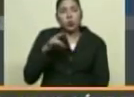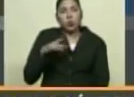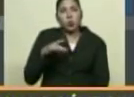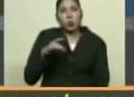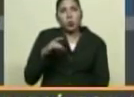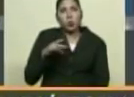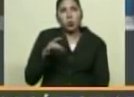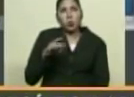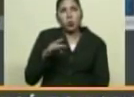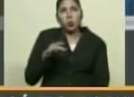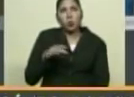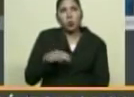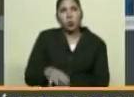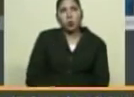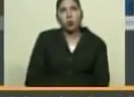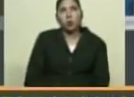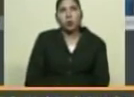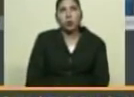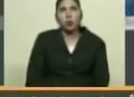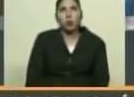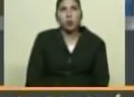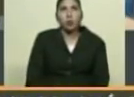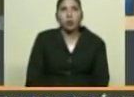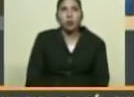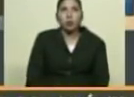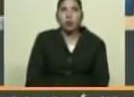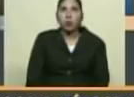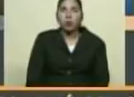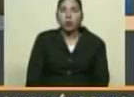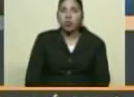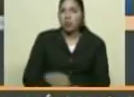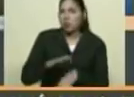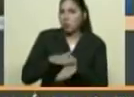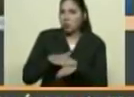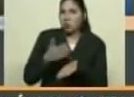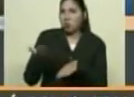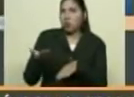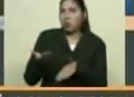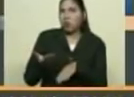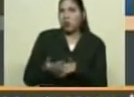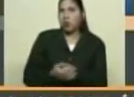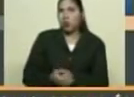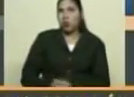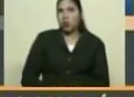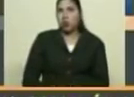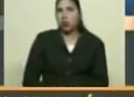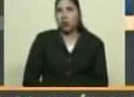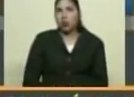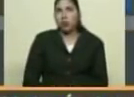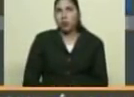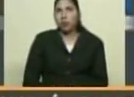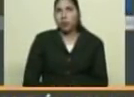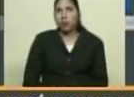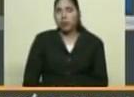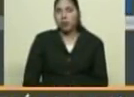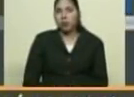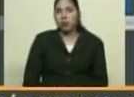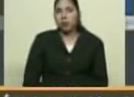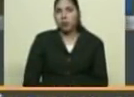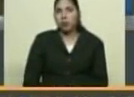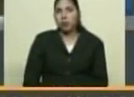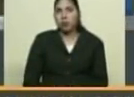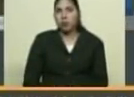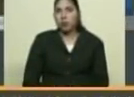el que menos tenía. Chávez en la calle, un huracán, el huracán Hugo Chávez, venía de la Academia Militar y allá lo conocimos